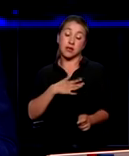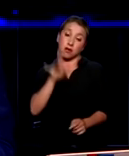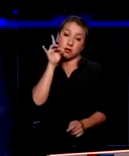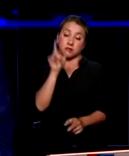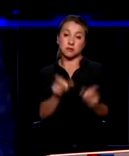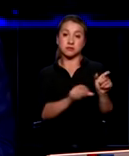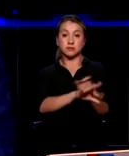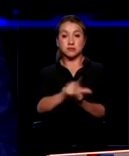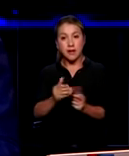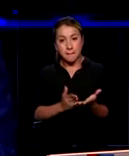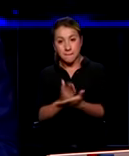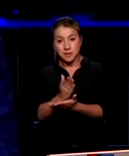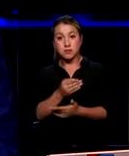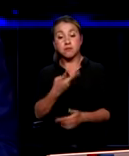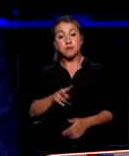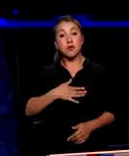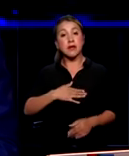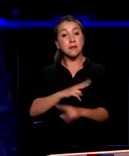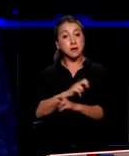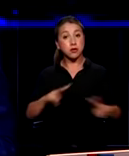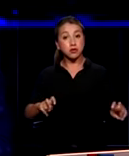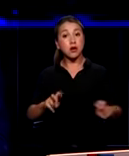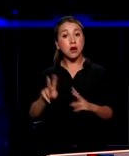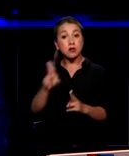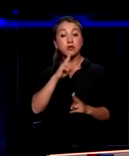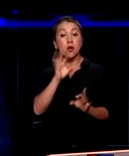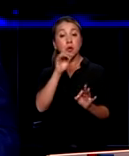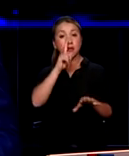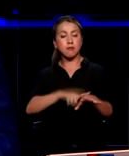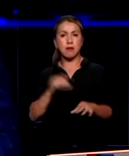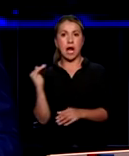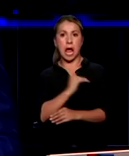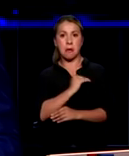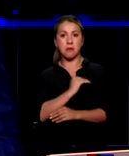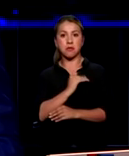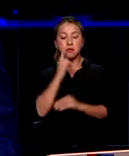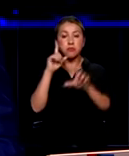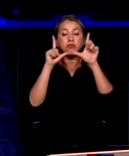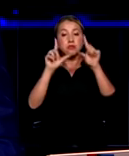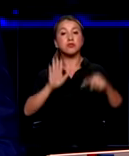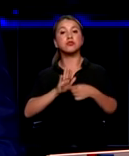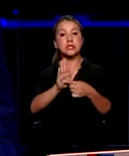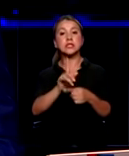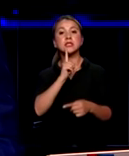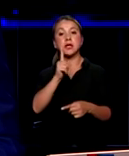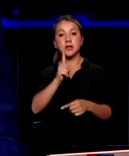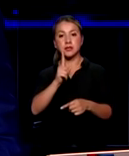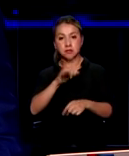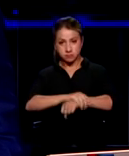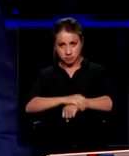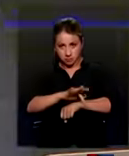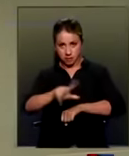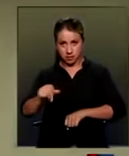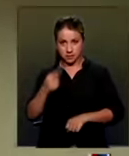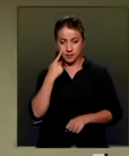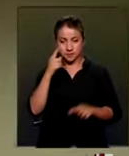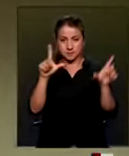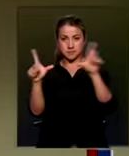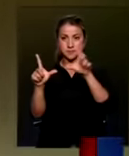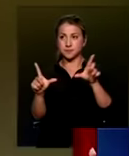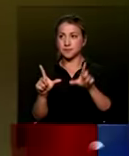delincuente, inició su propia investigación, la cual le arrojó resultados en tiempo récord, dejando al descubierto a este singular ladrón.